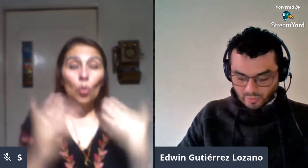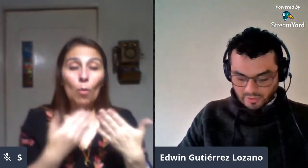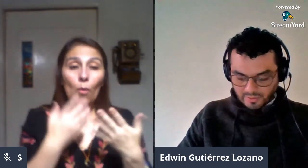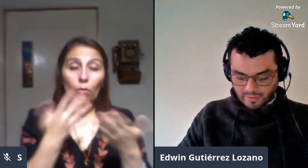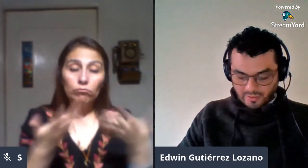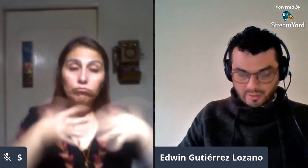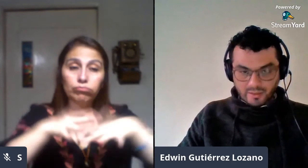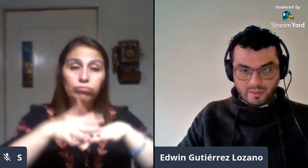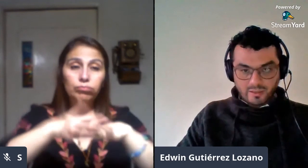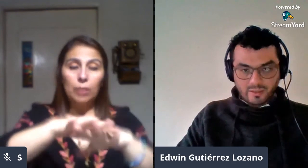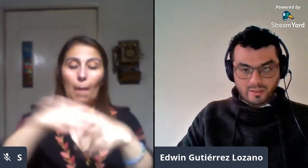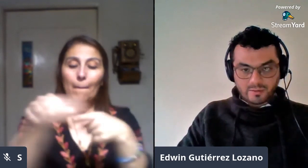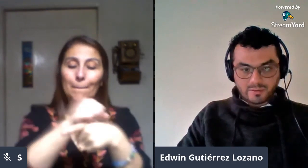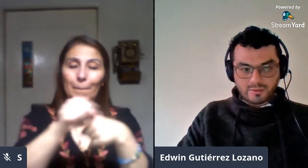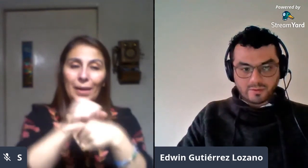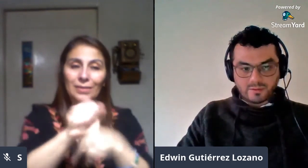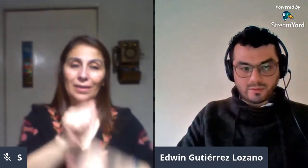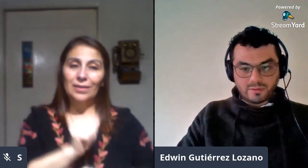la virtualidad?